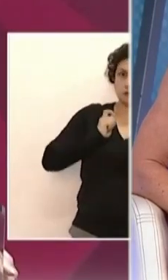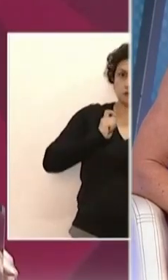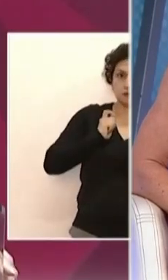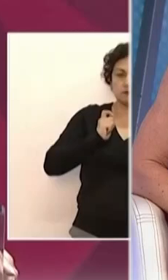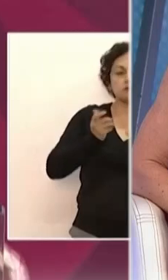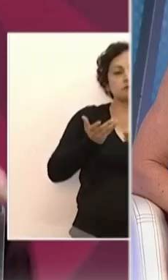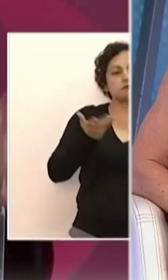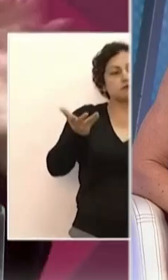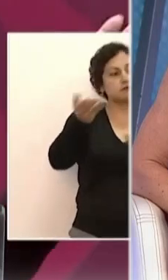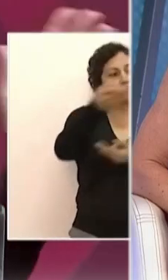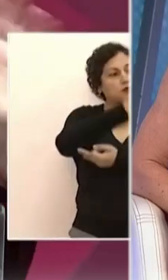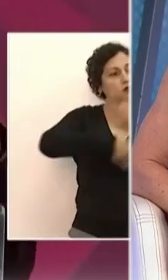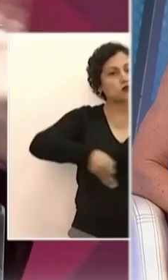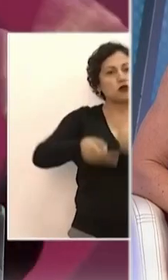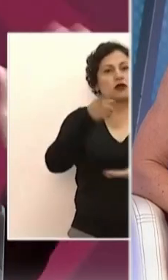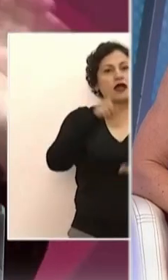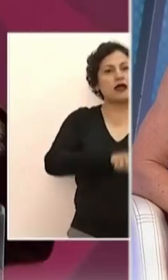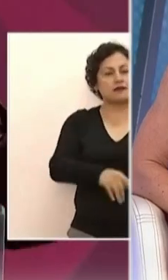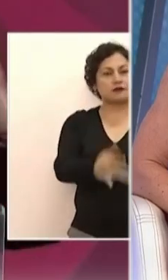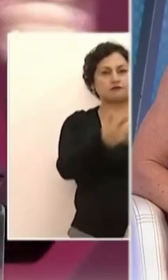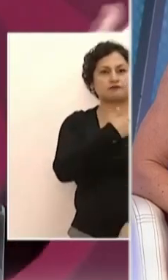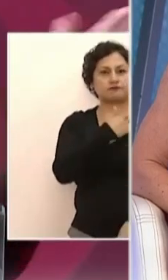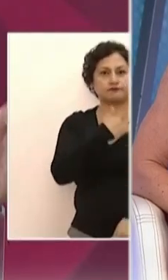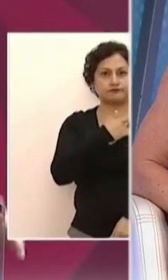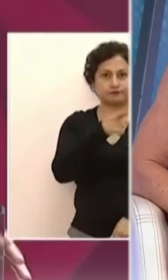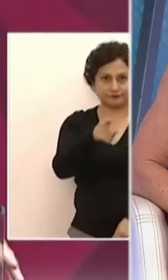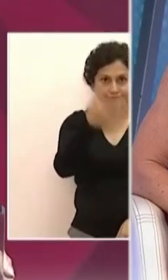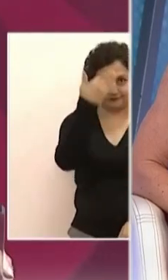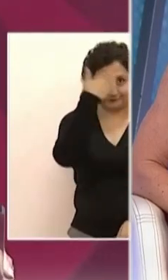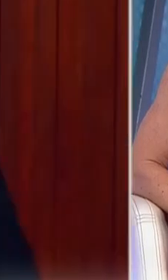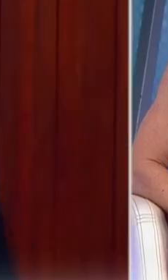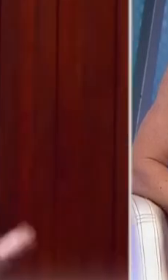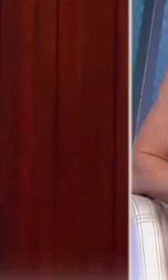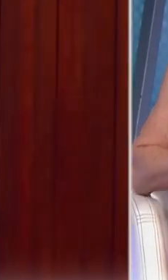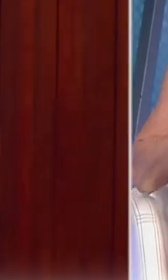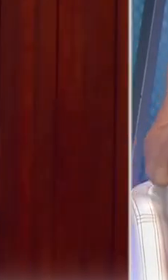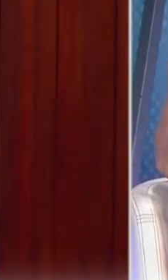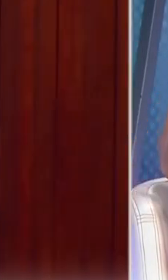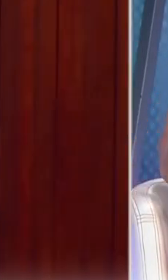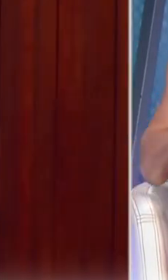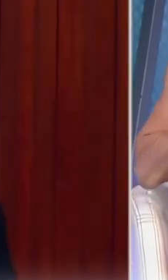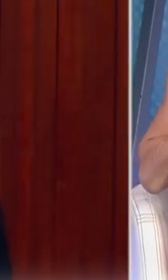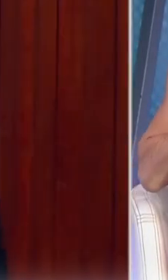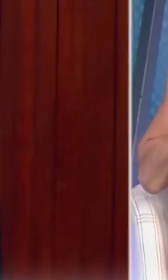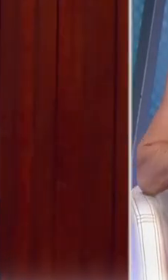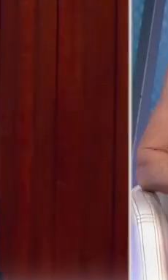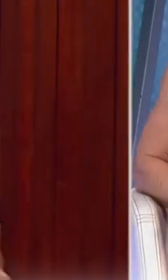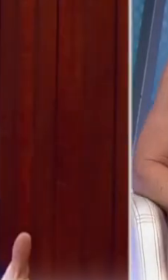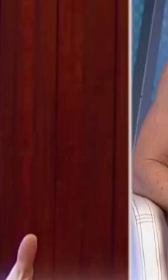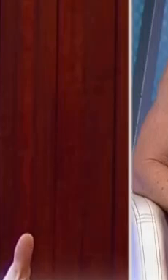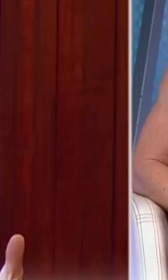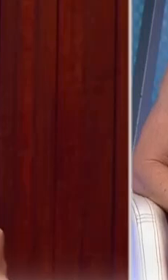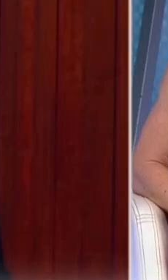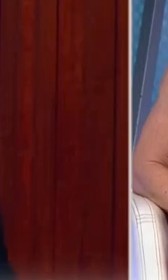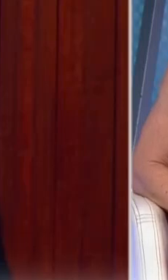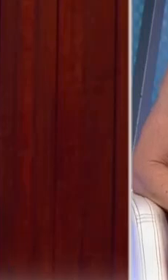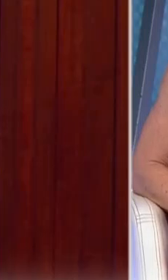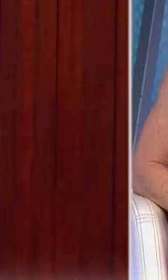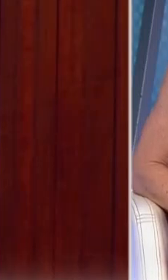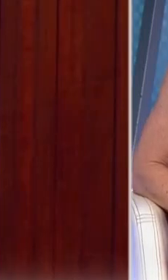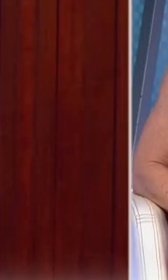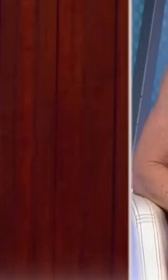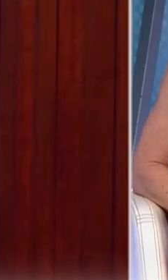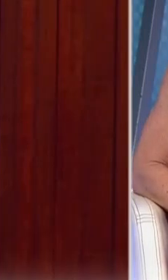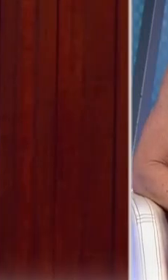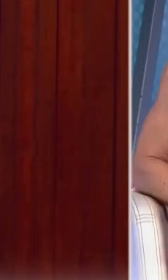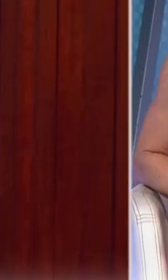esta delegación, ¿no?, que ha llegado a nuestro país para participar de la APEC, formaba parte de un acercamiento. De un primer paso. De un primer paso para reconciliarse con el